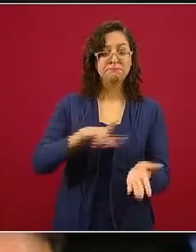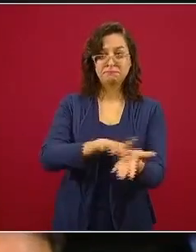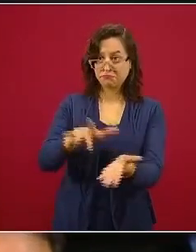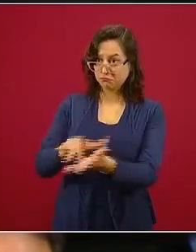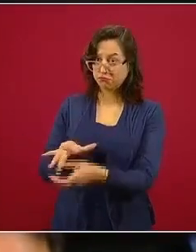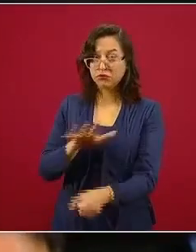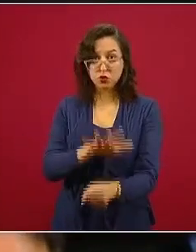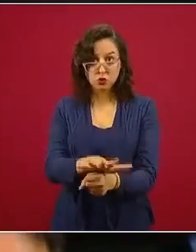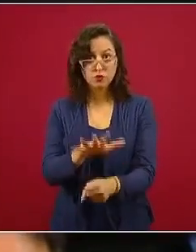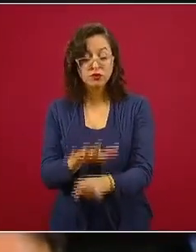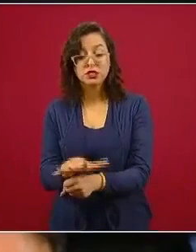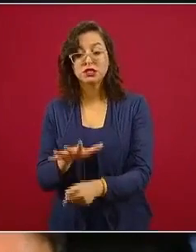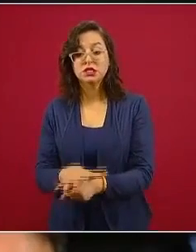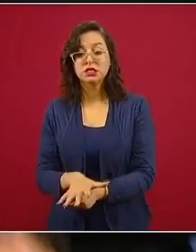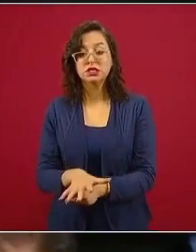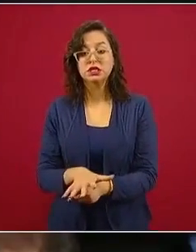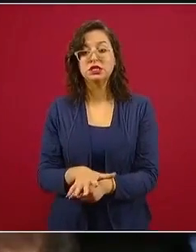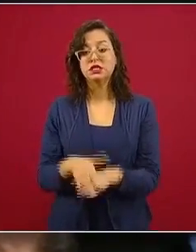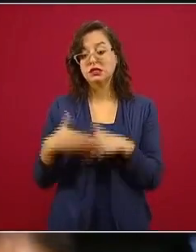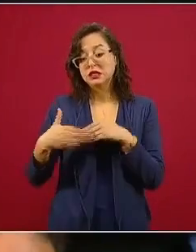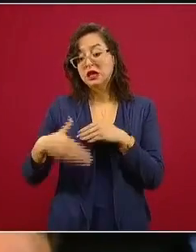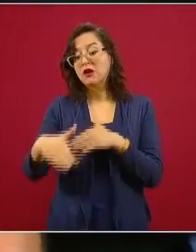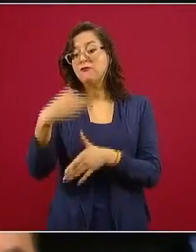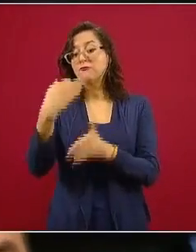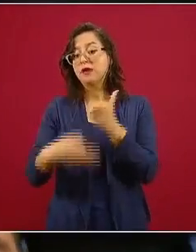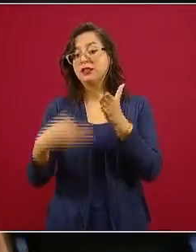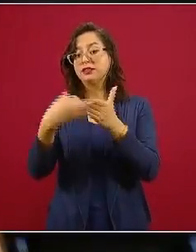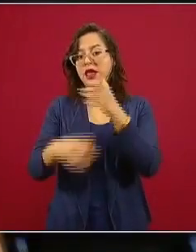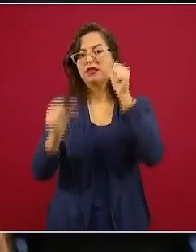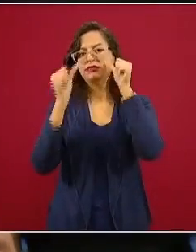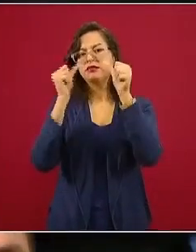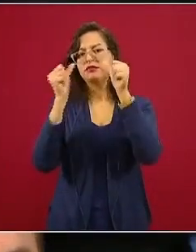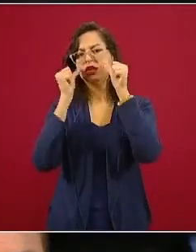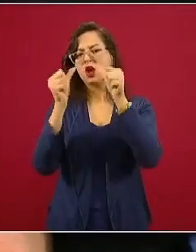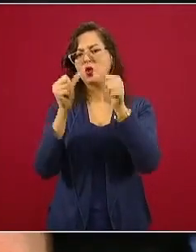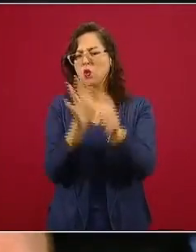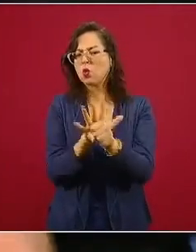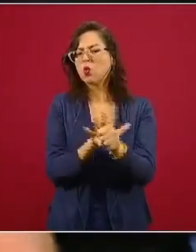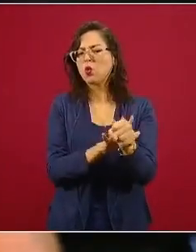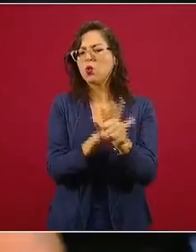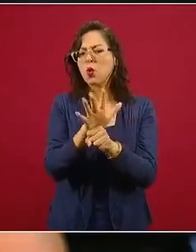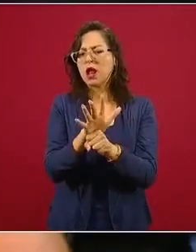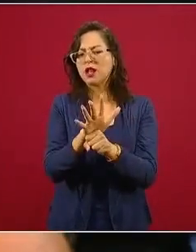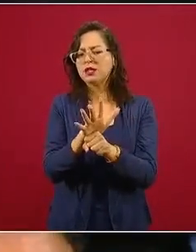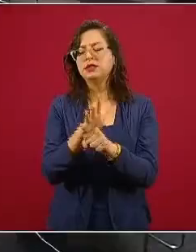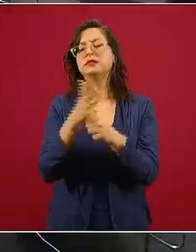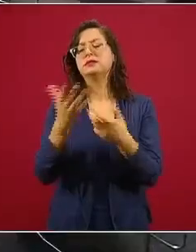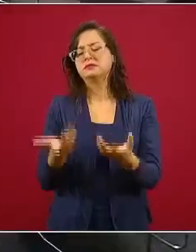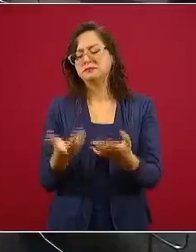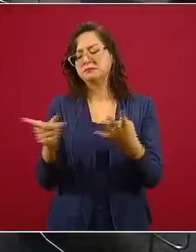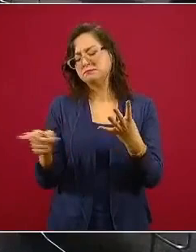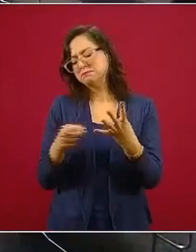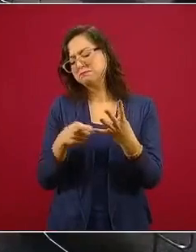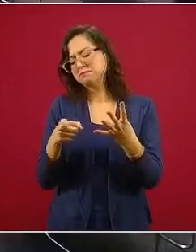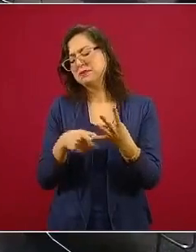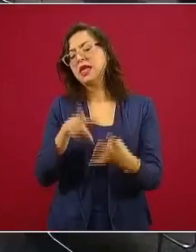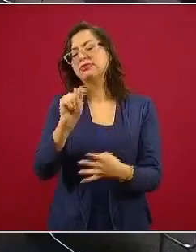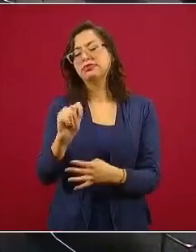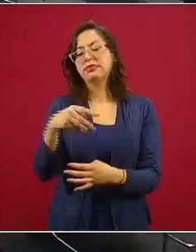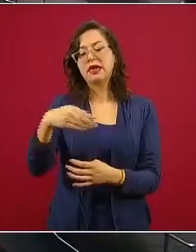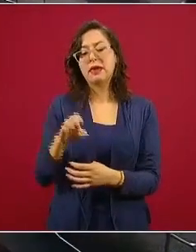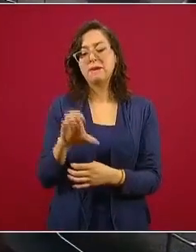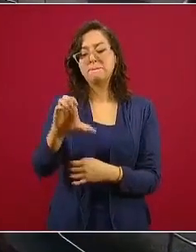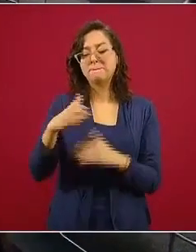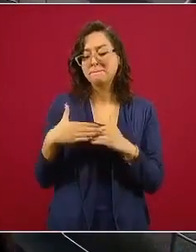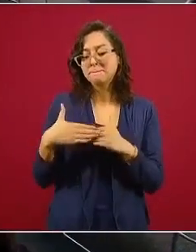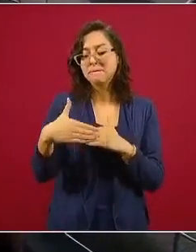y cuáles serían los perfiles que están pendientes por atender, además de qué manera el TEMEC apoya en la situación